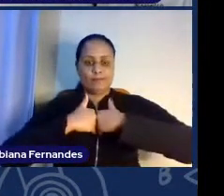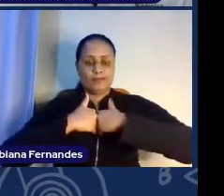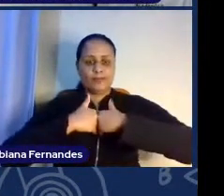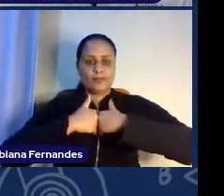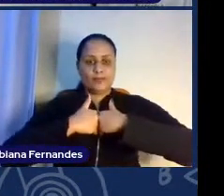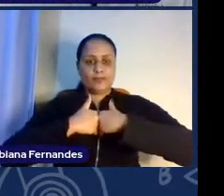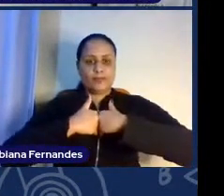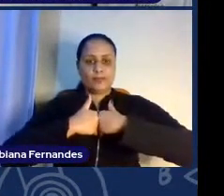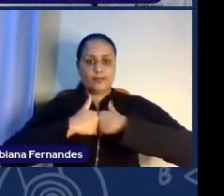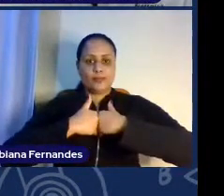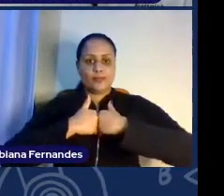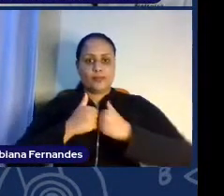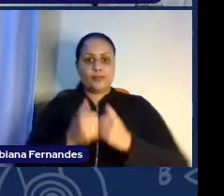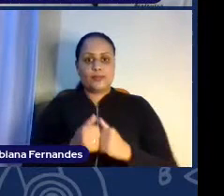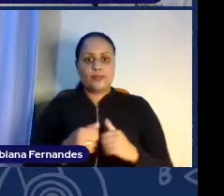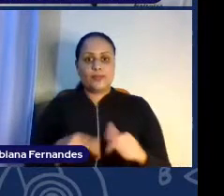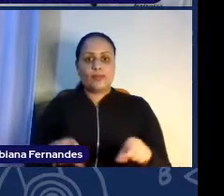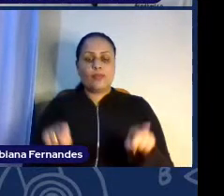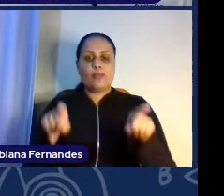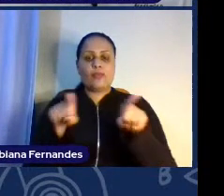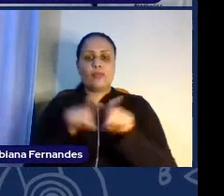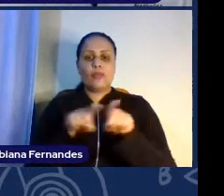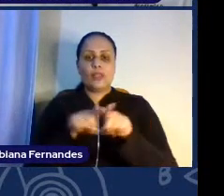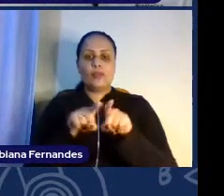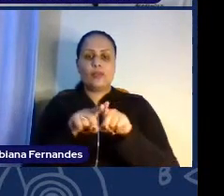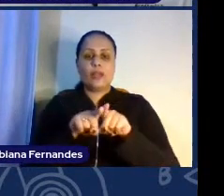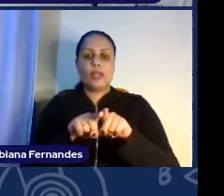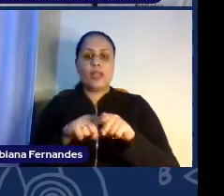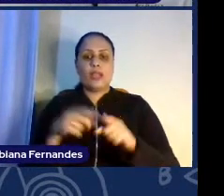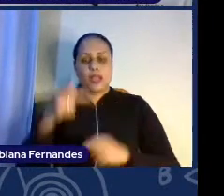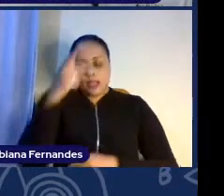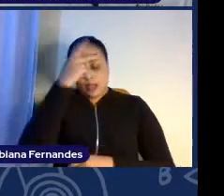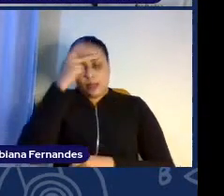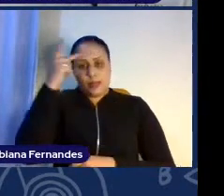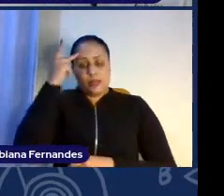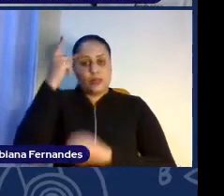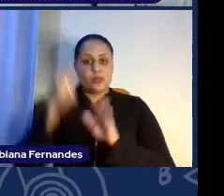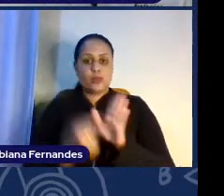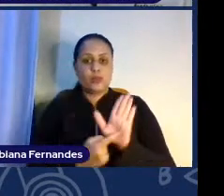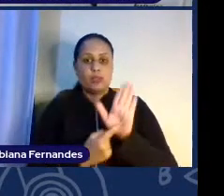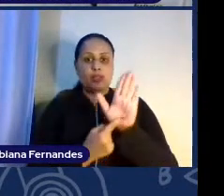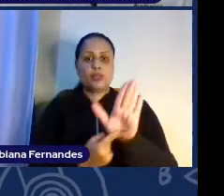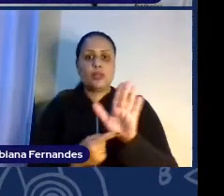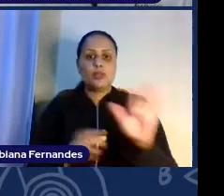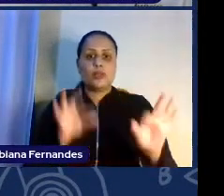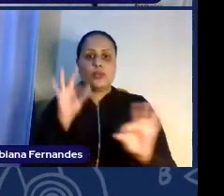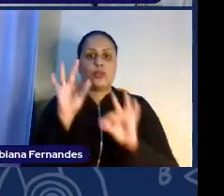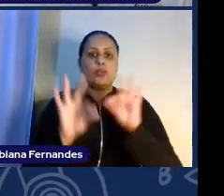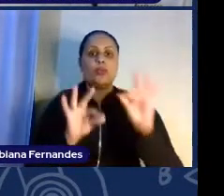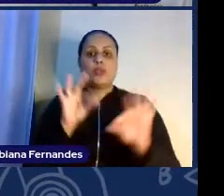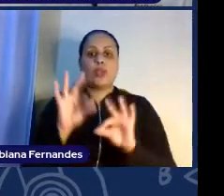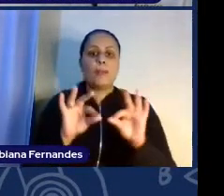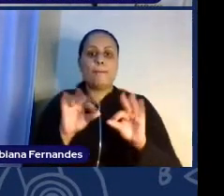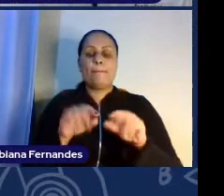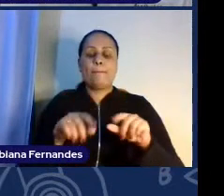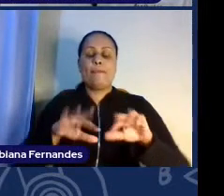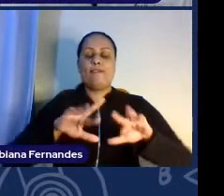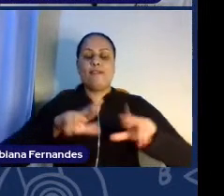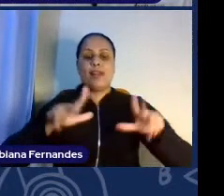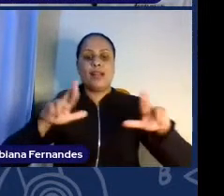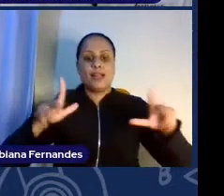Y el desarrollo del cerebro tiene o puede tener varias